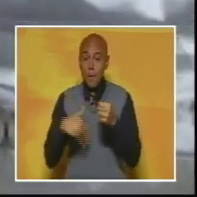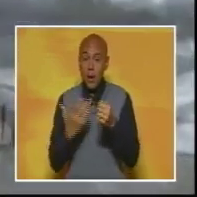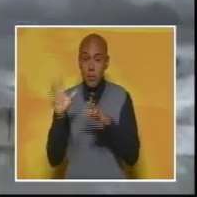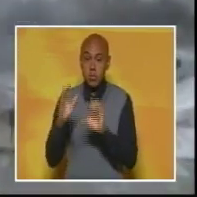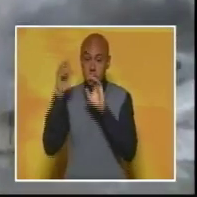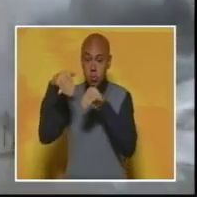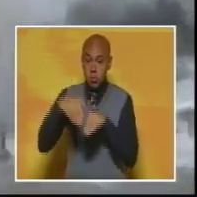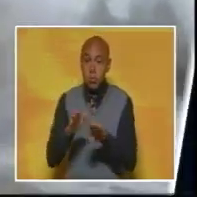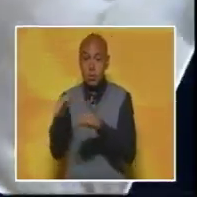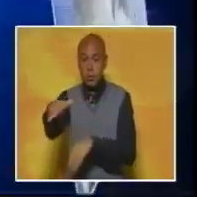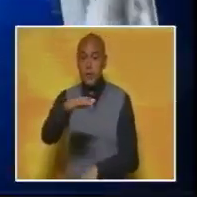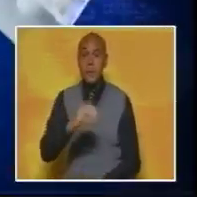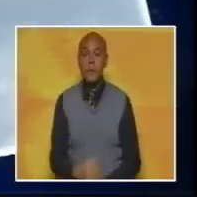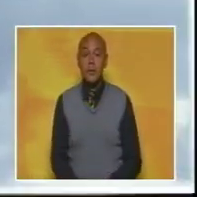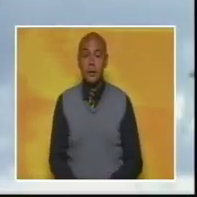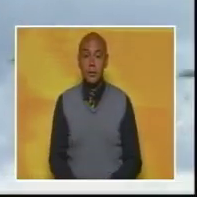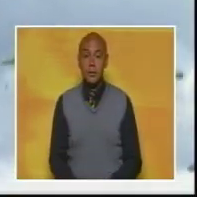mar.